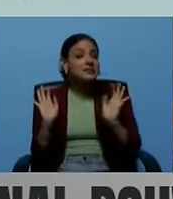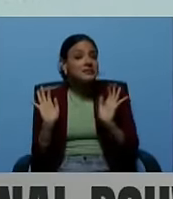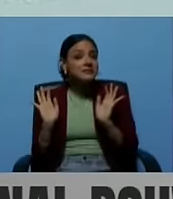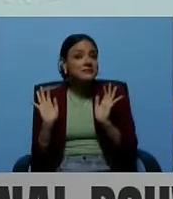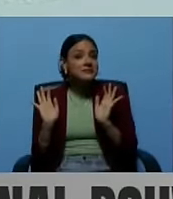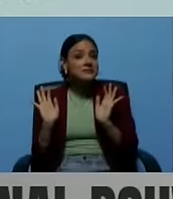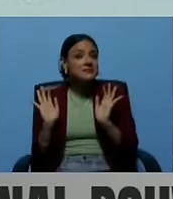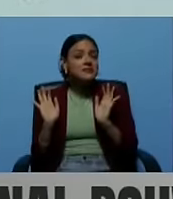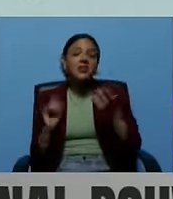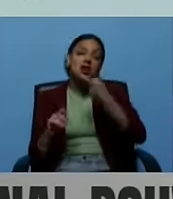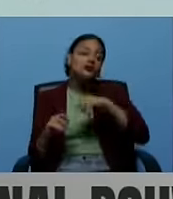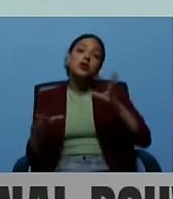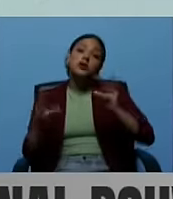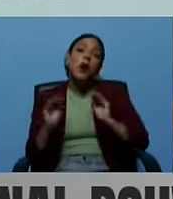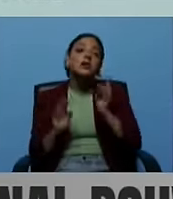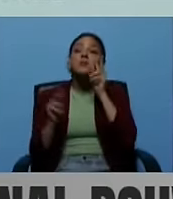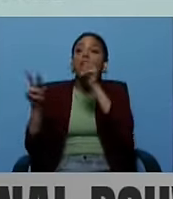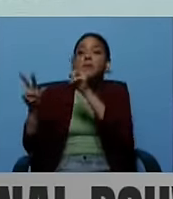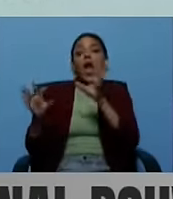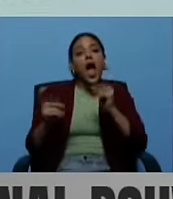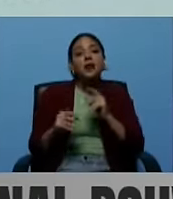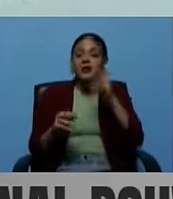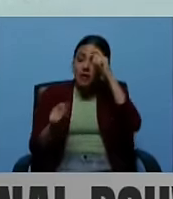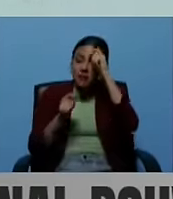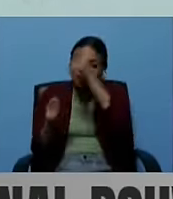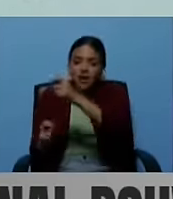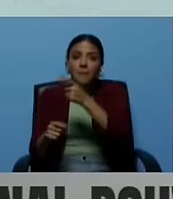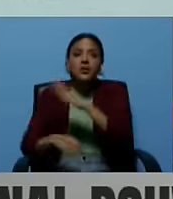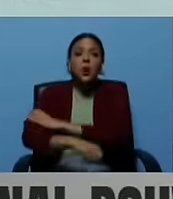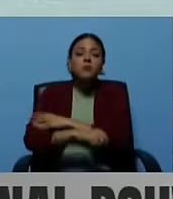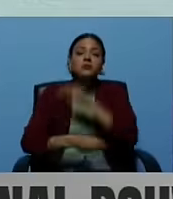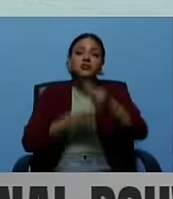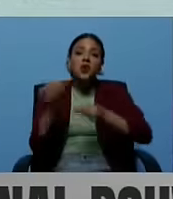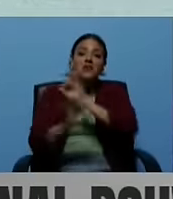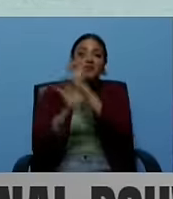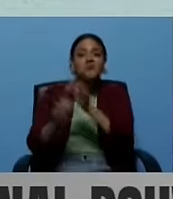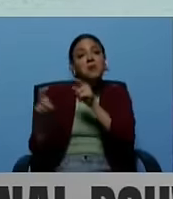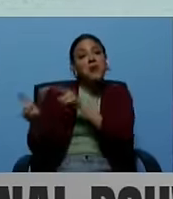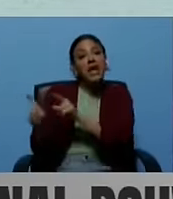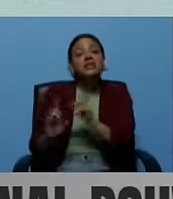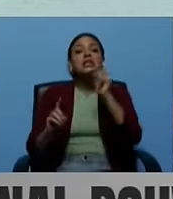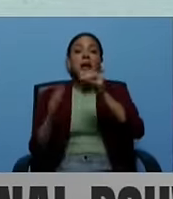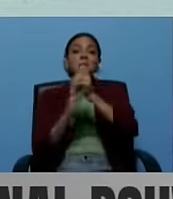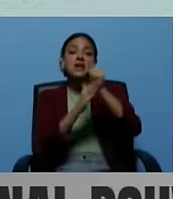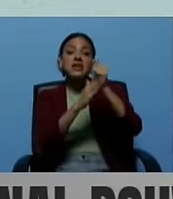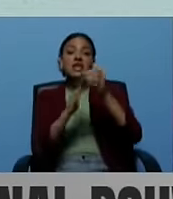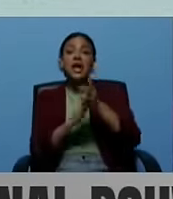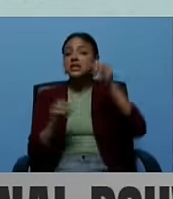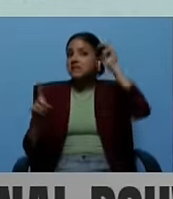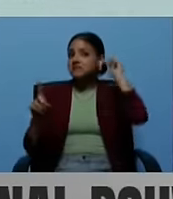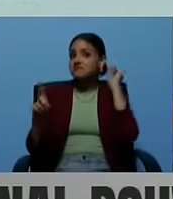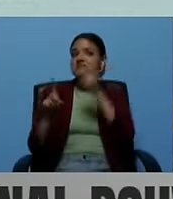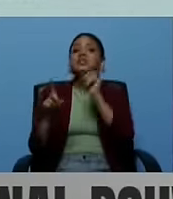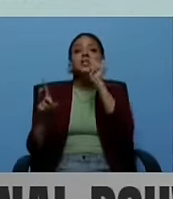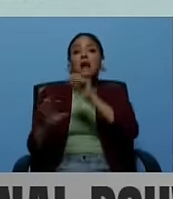fauna política de Venezuela, sobre todo la que tiene la oposición o la que dirige la oposición reaccionaria,